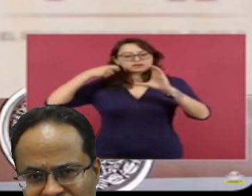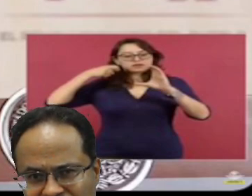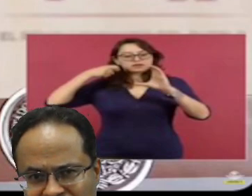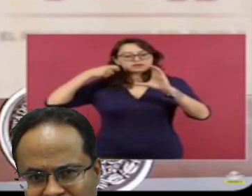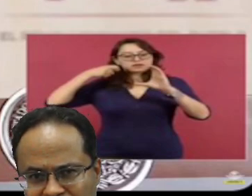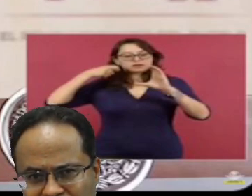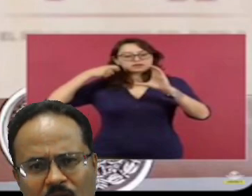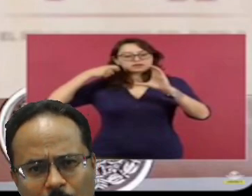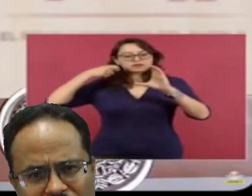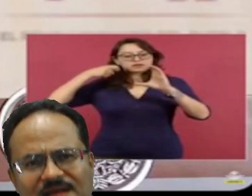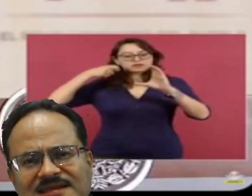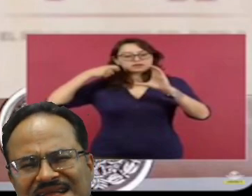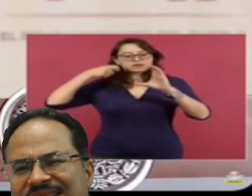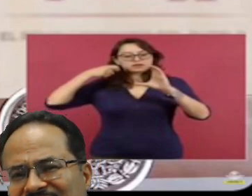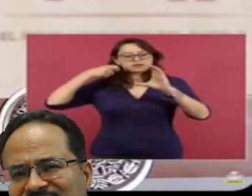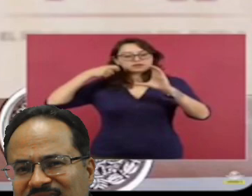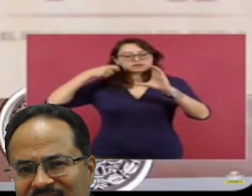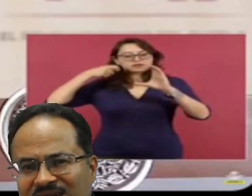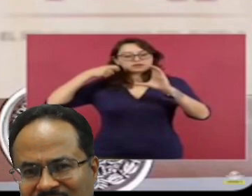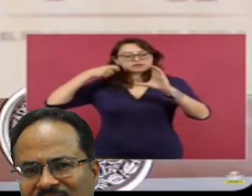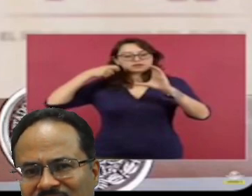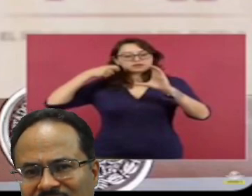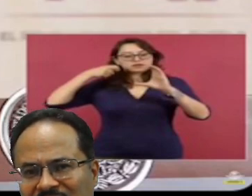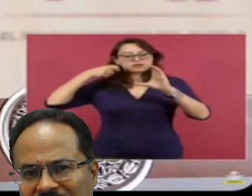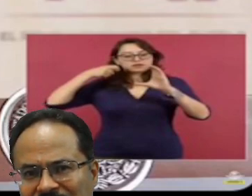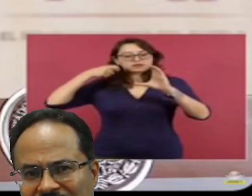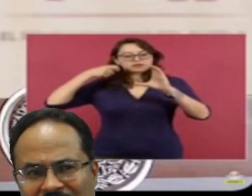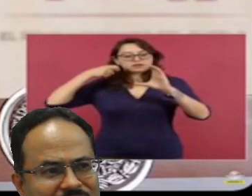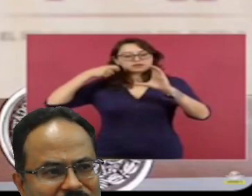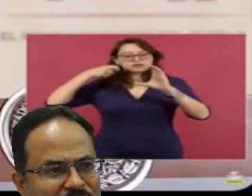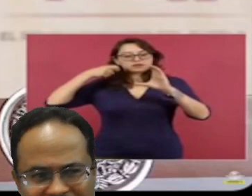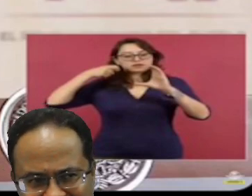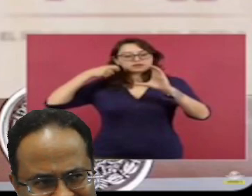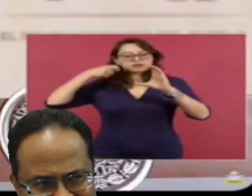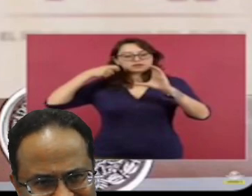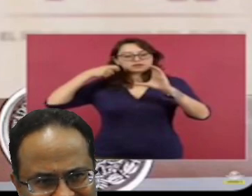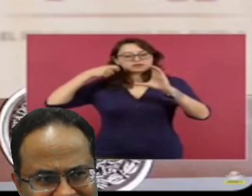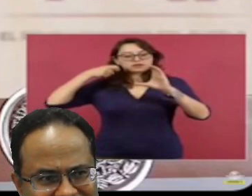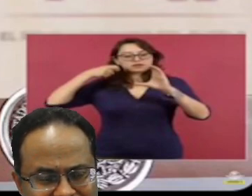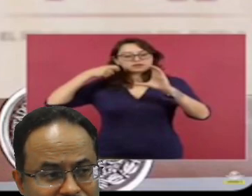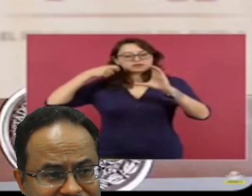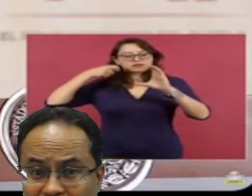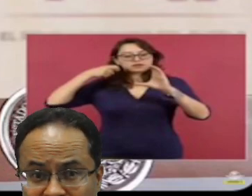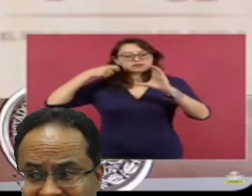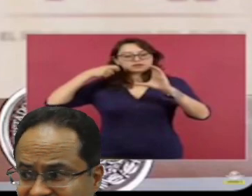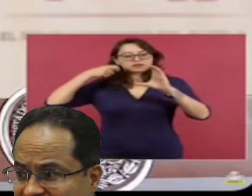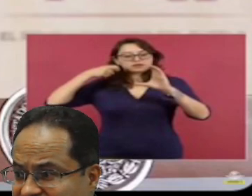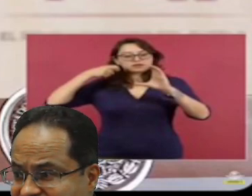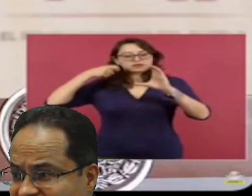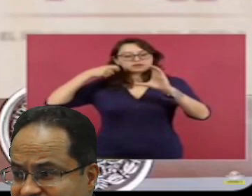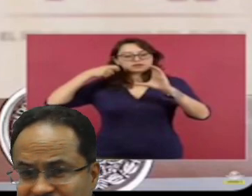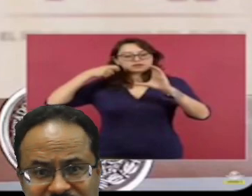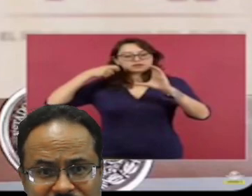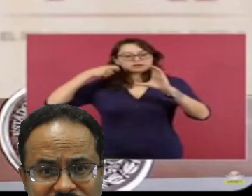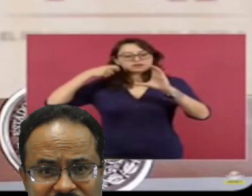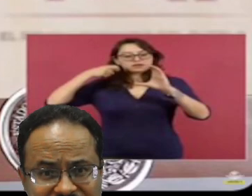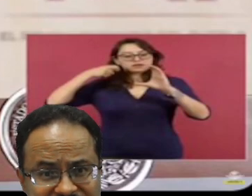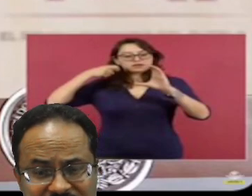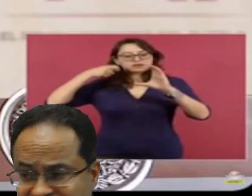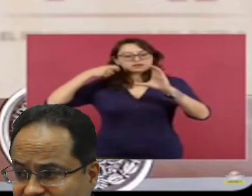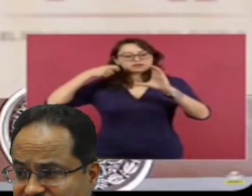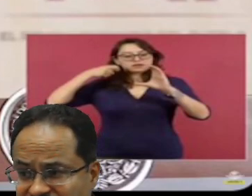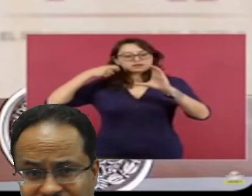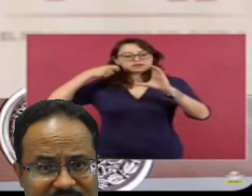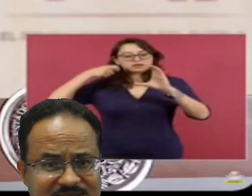robar Pero puede entenderse el robo de el robo de comida de seres básicos ante